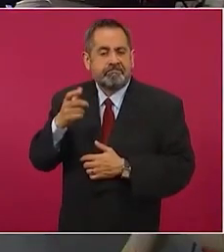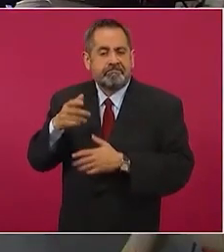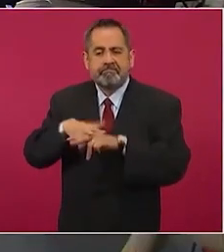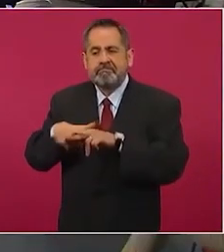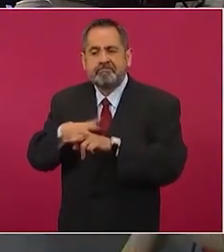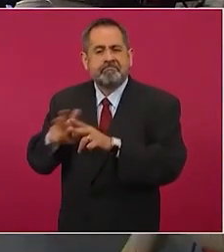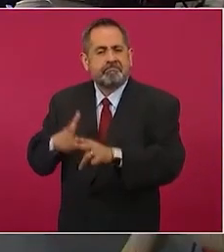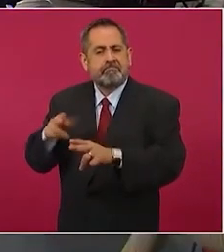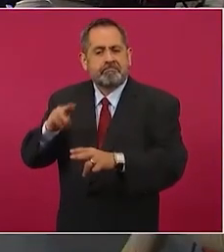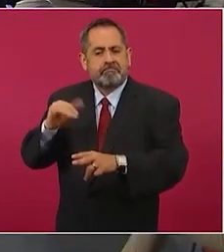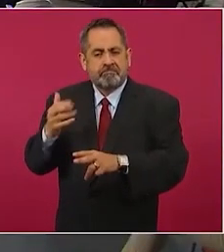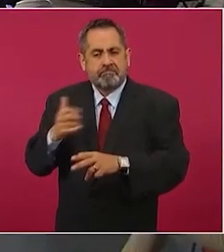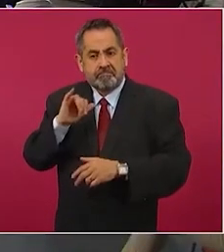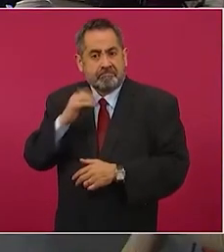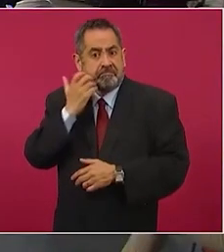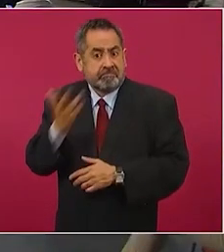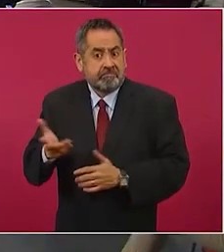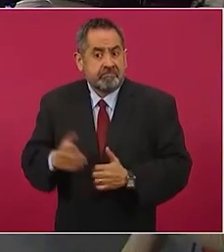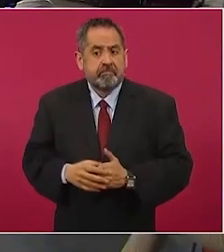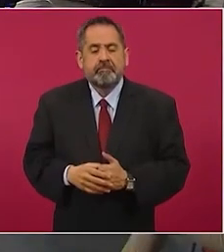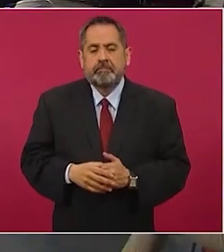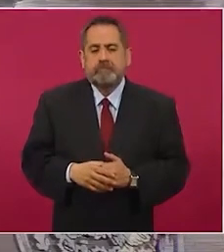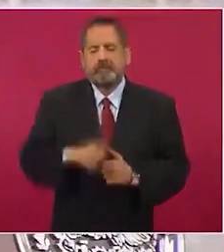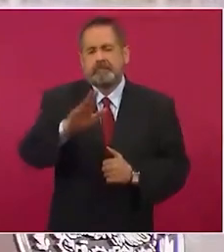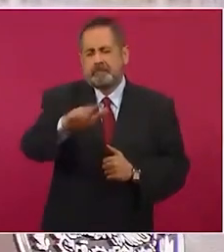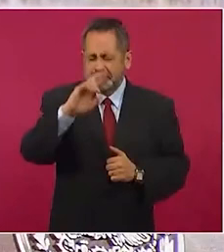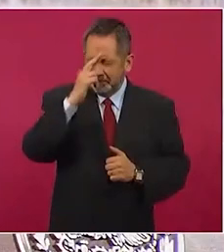Yo recuerdo, fíjense, hace como